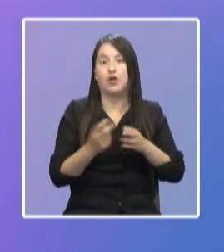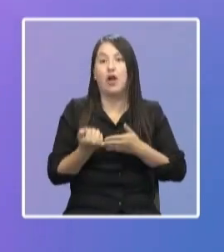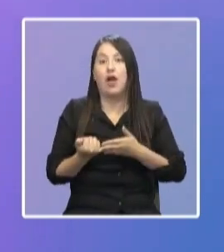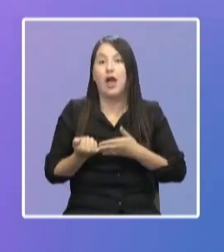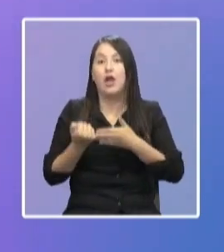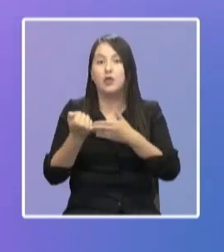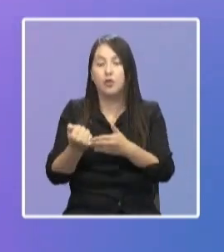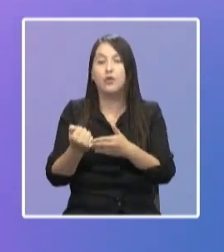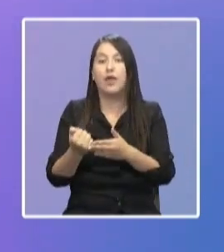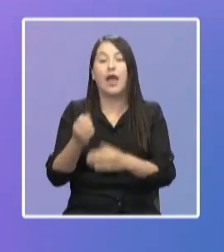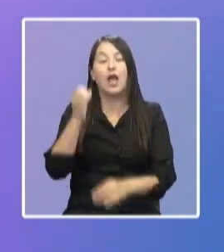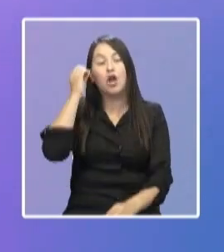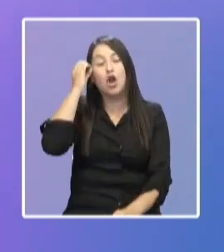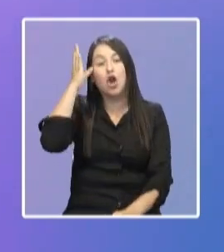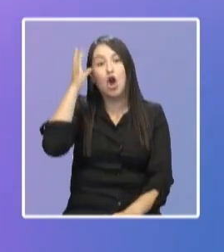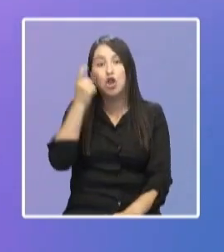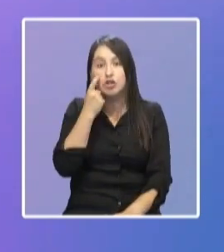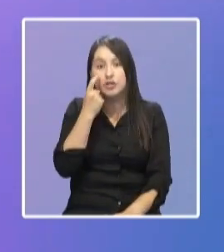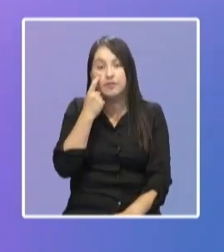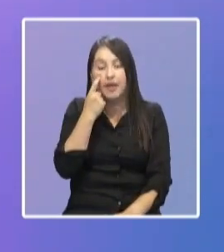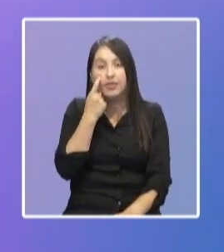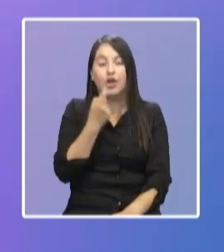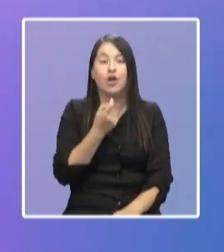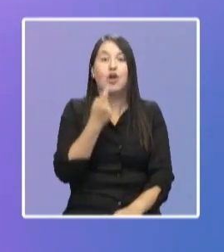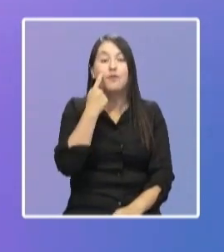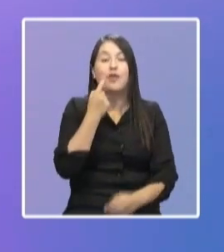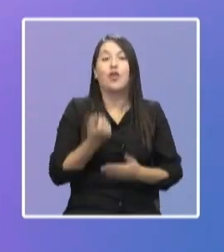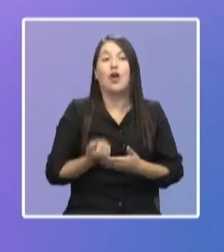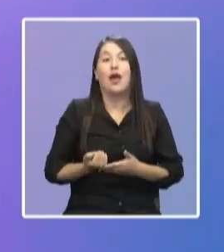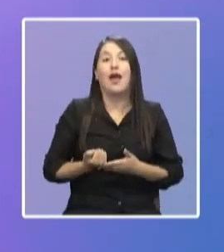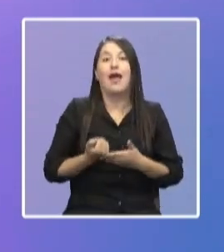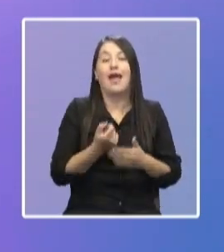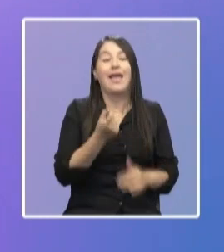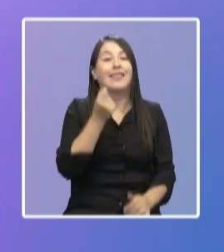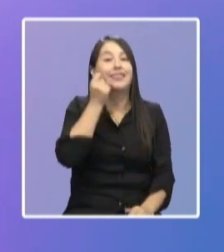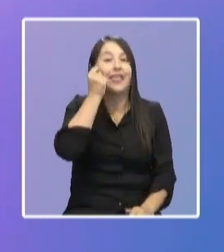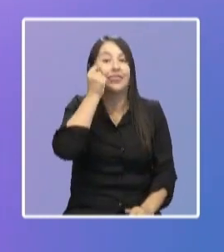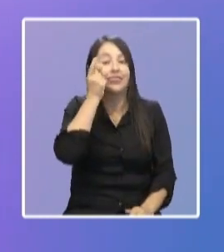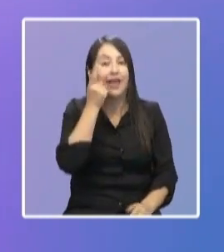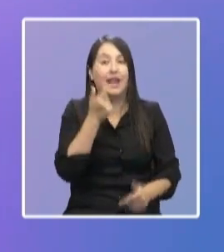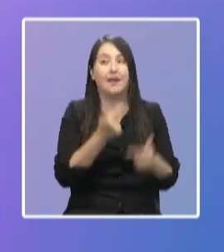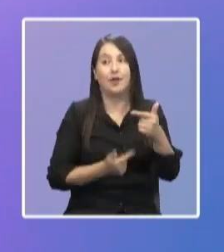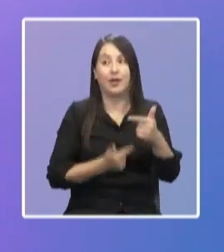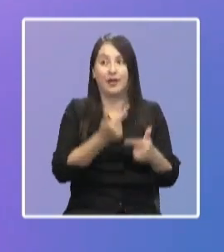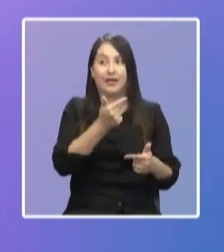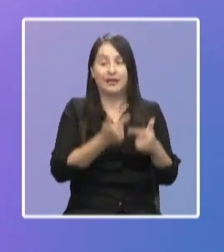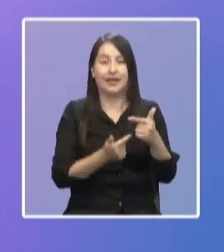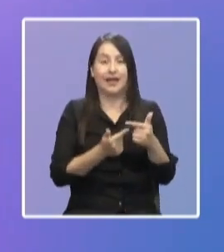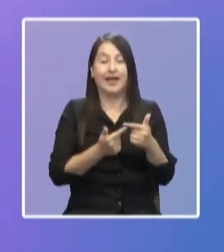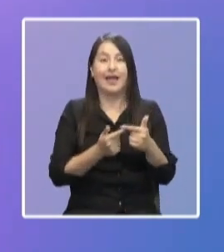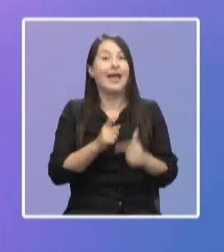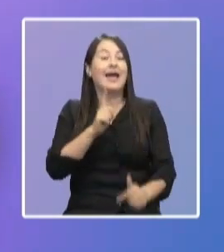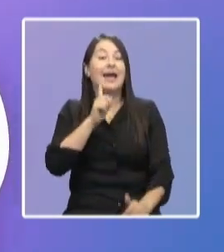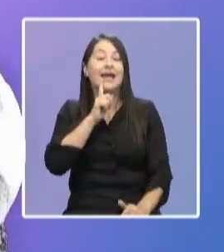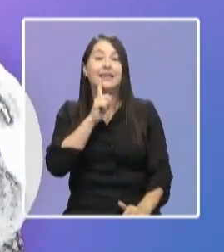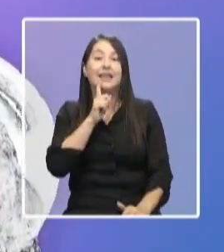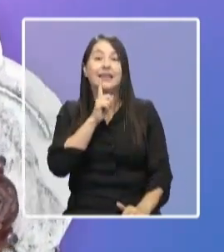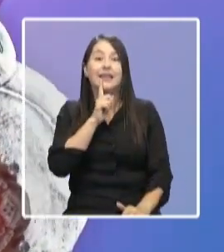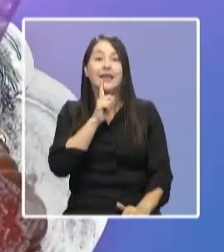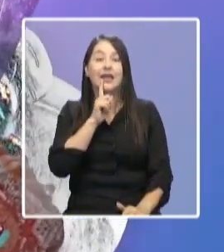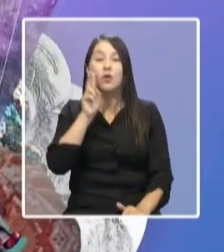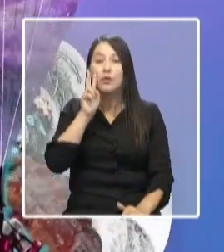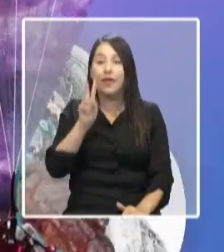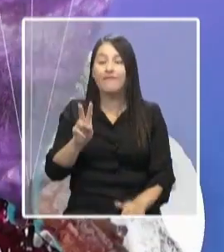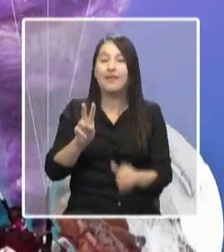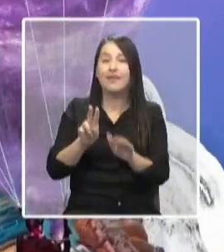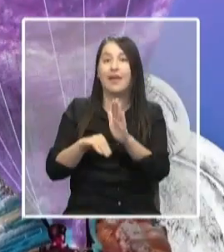conocimiento, aportes a entender la política, aportes a tener una mirada más